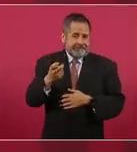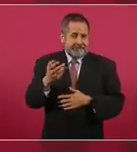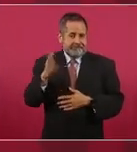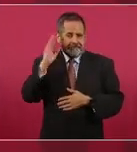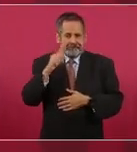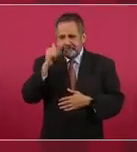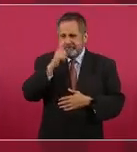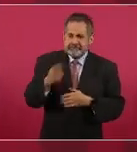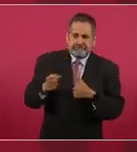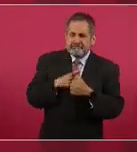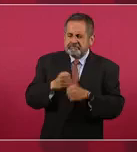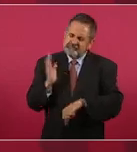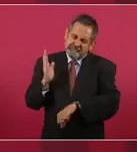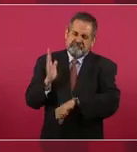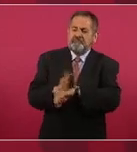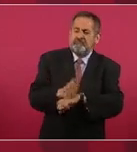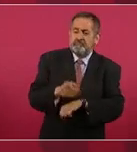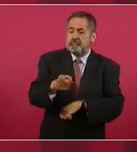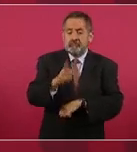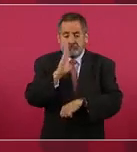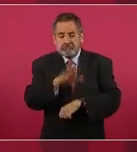se ponía por delante.